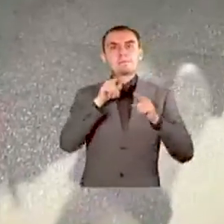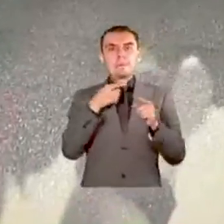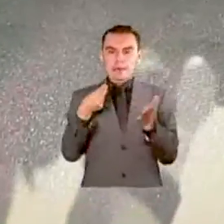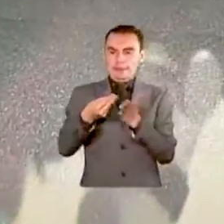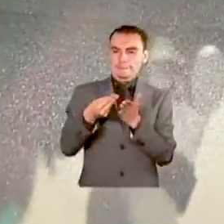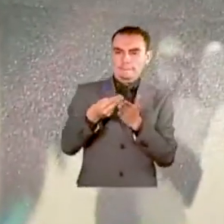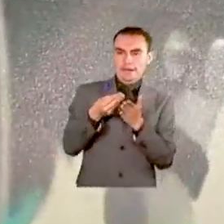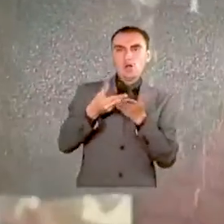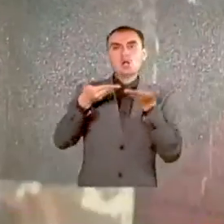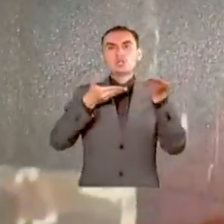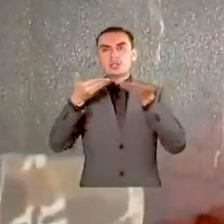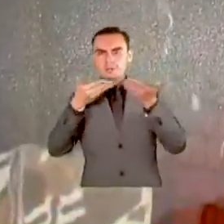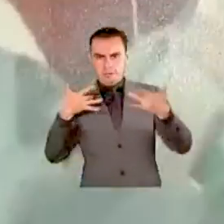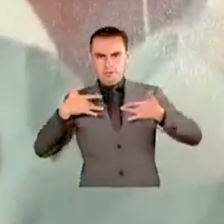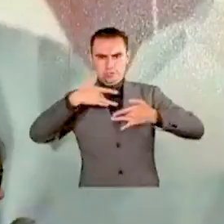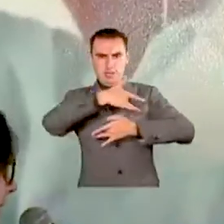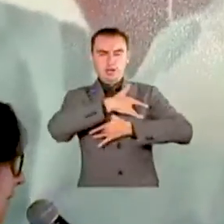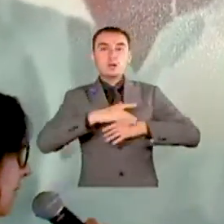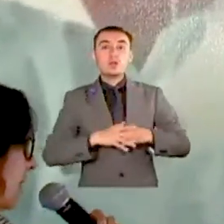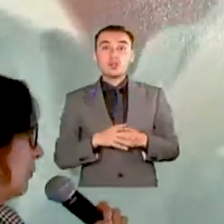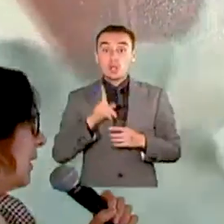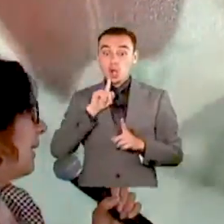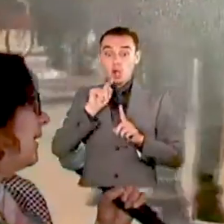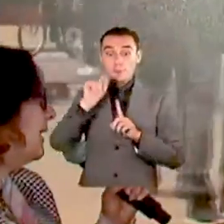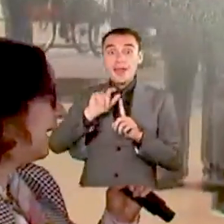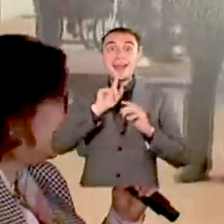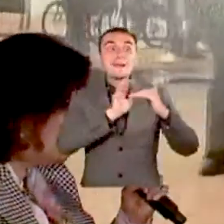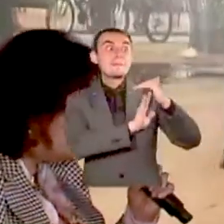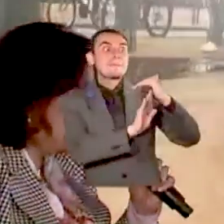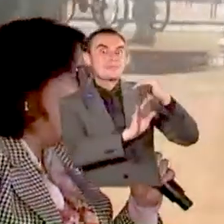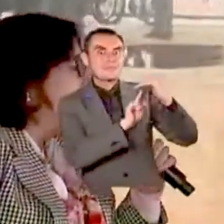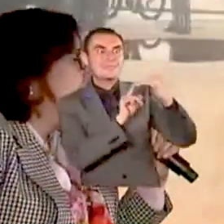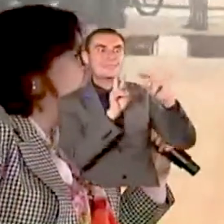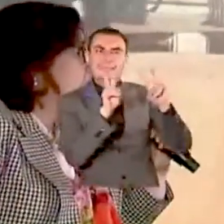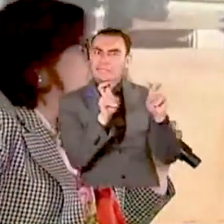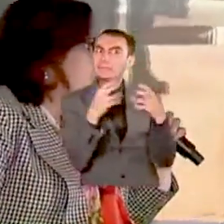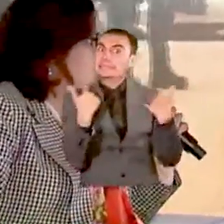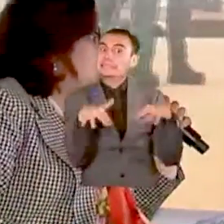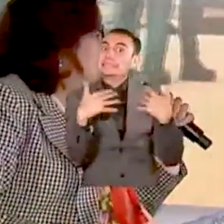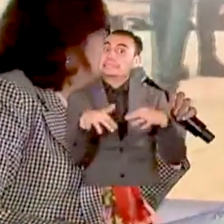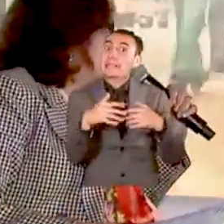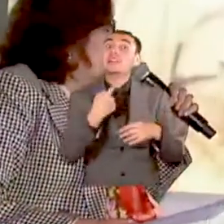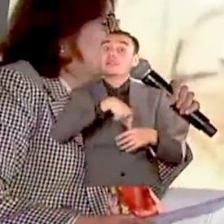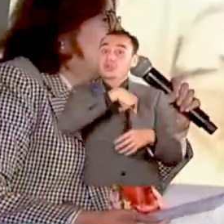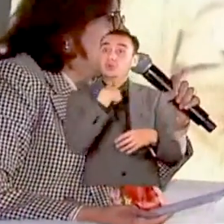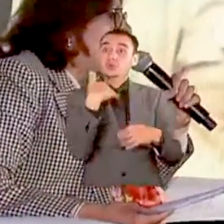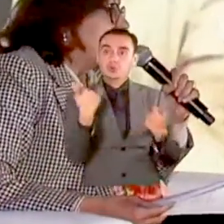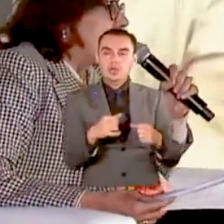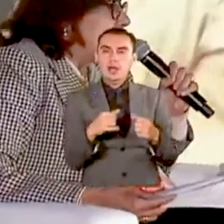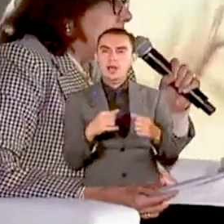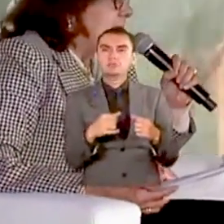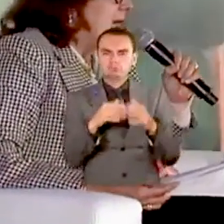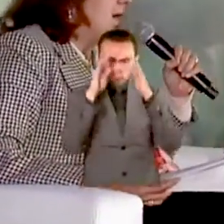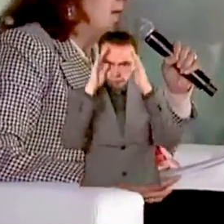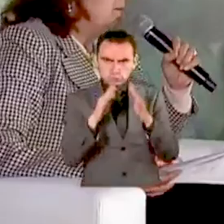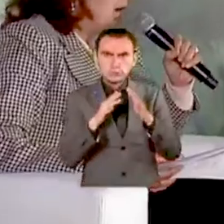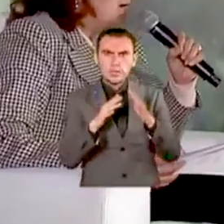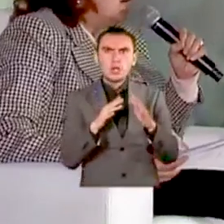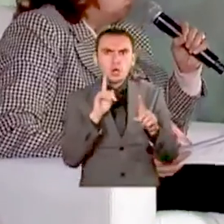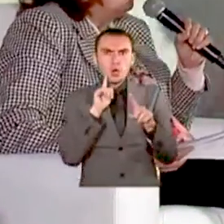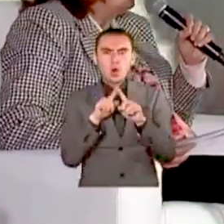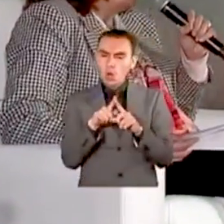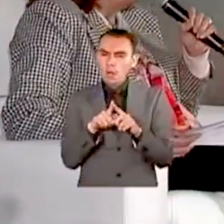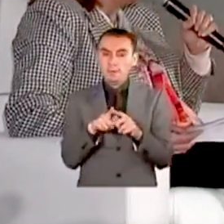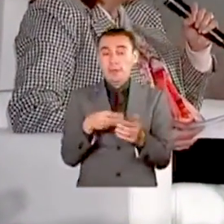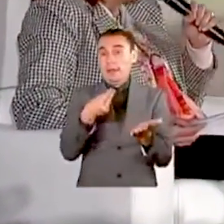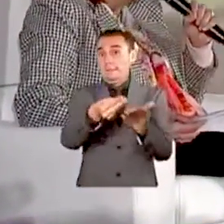pago de servicios de salud a la población migrante. Este es un tema delicadísimo donde nosotros hemos estado muy pendientes para que le